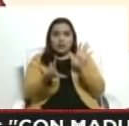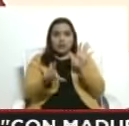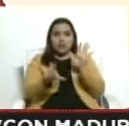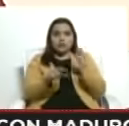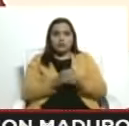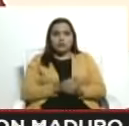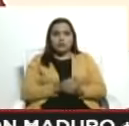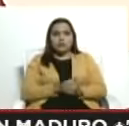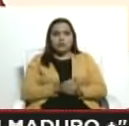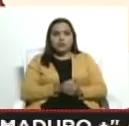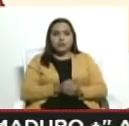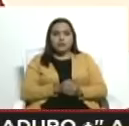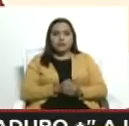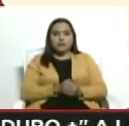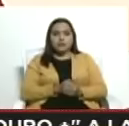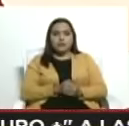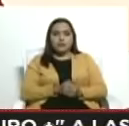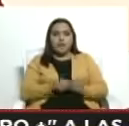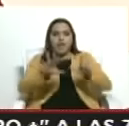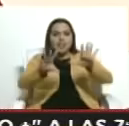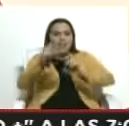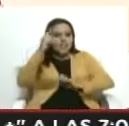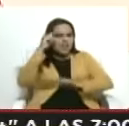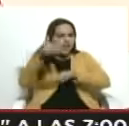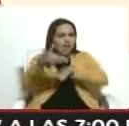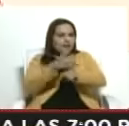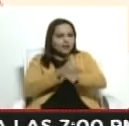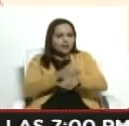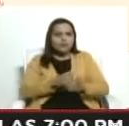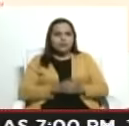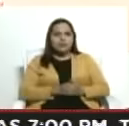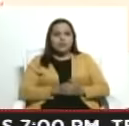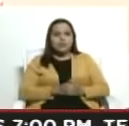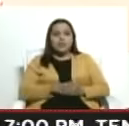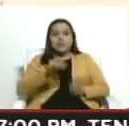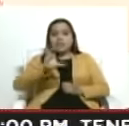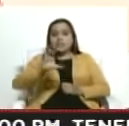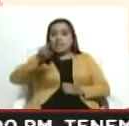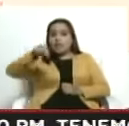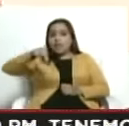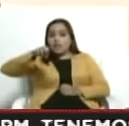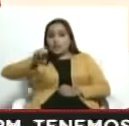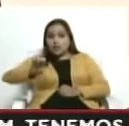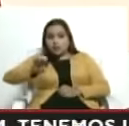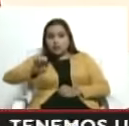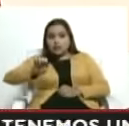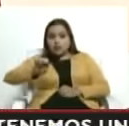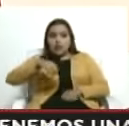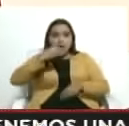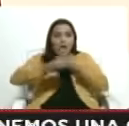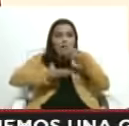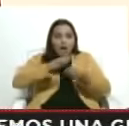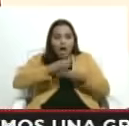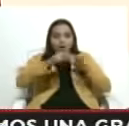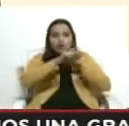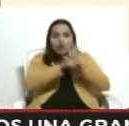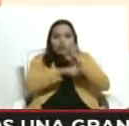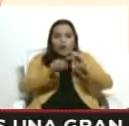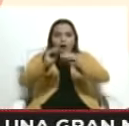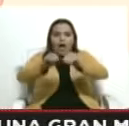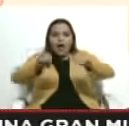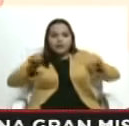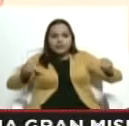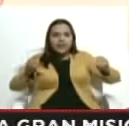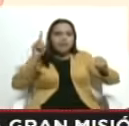A tales 10 días antes de ocurrir el acto electoral, a tales efectos el Consejo Nacional Electoral tomará las medidas para informar a los electores y